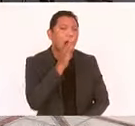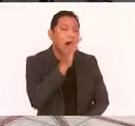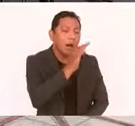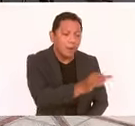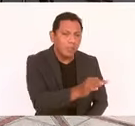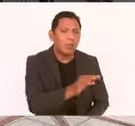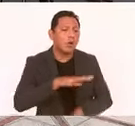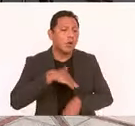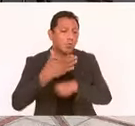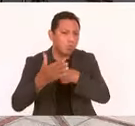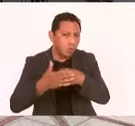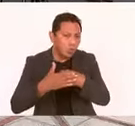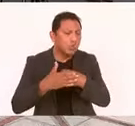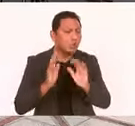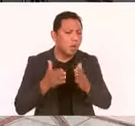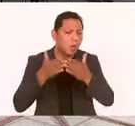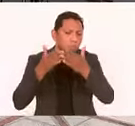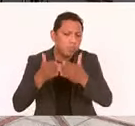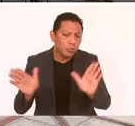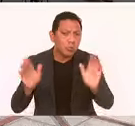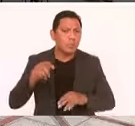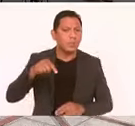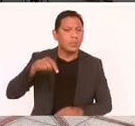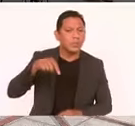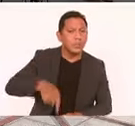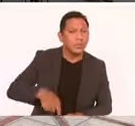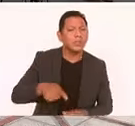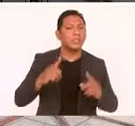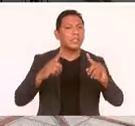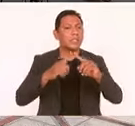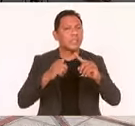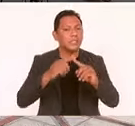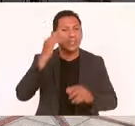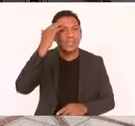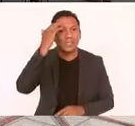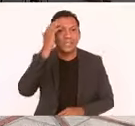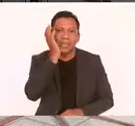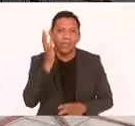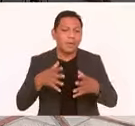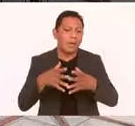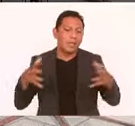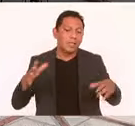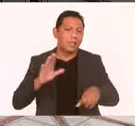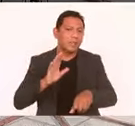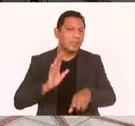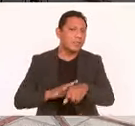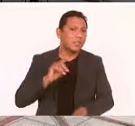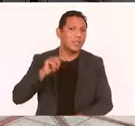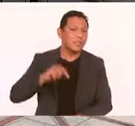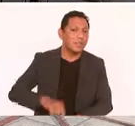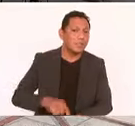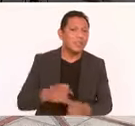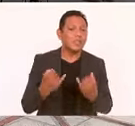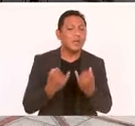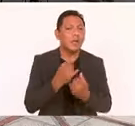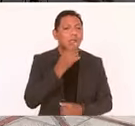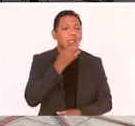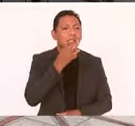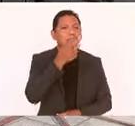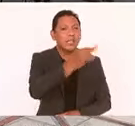poder reaperturar la Catedral de San Cristóbal, la Catedral del Tatic Samuel. Decirle a